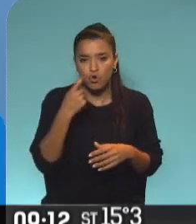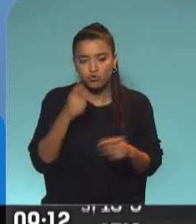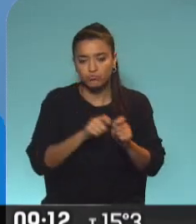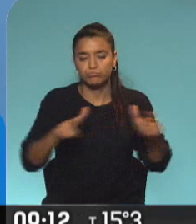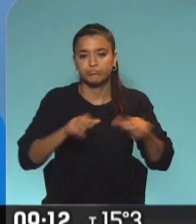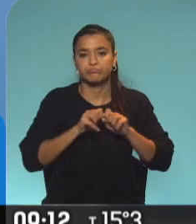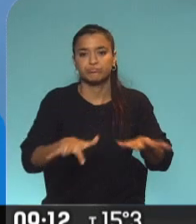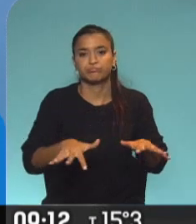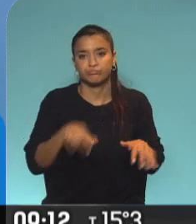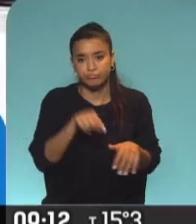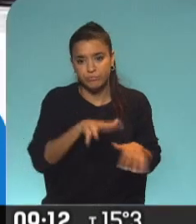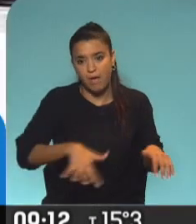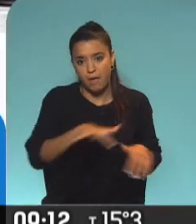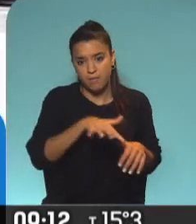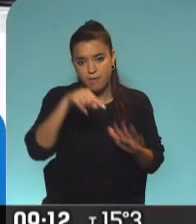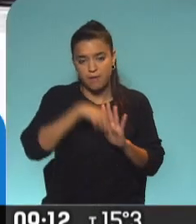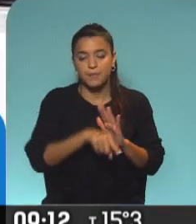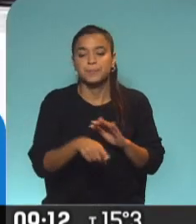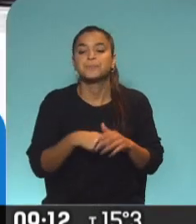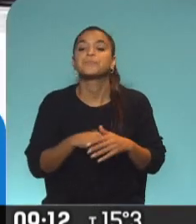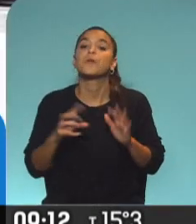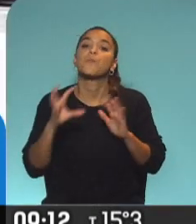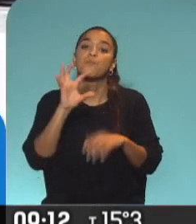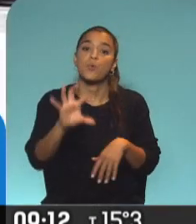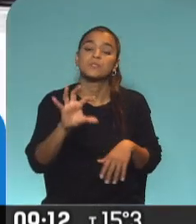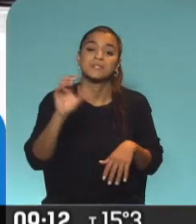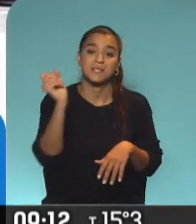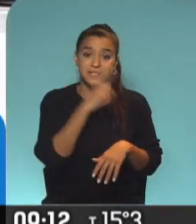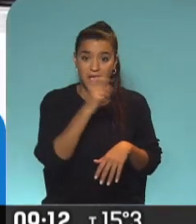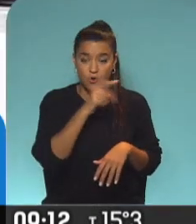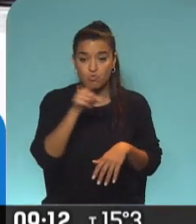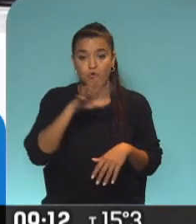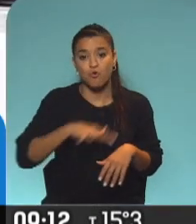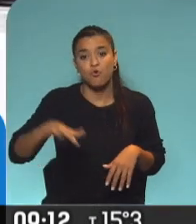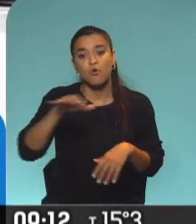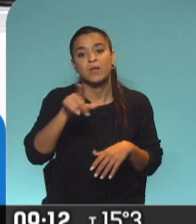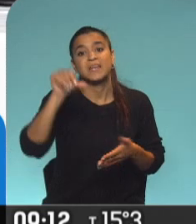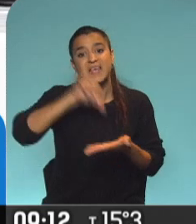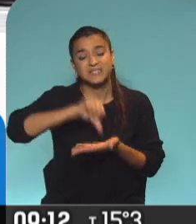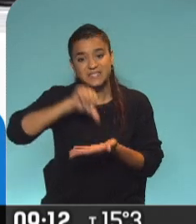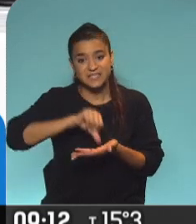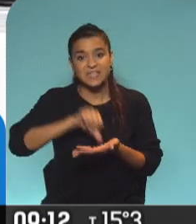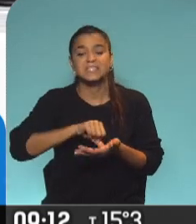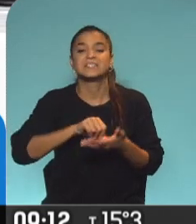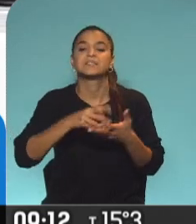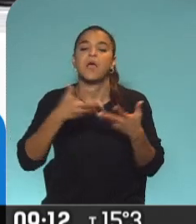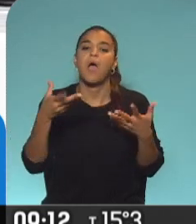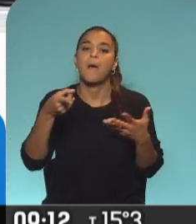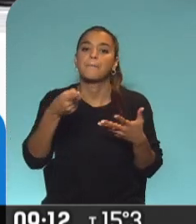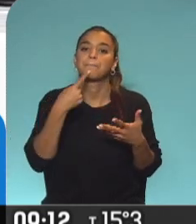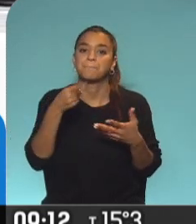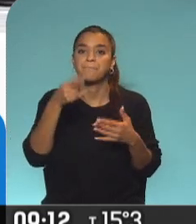brote en esas áreas. En la provincia de Chaco, en el área de resistencia y gran resistencia, se